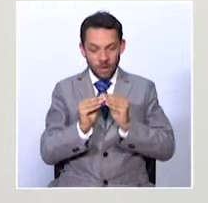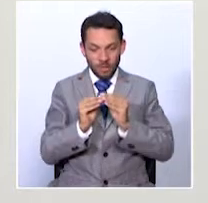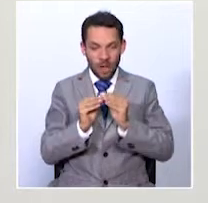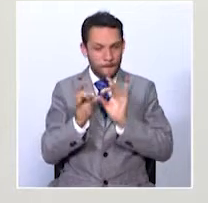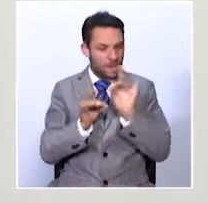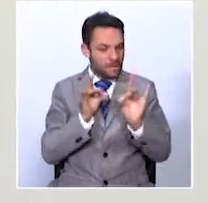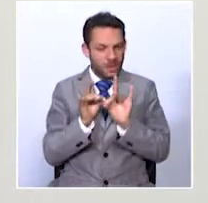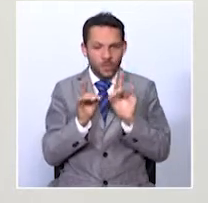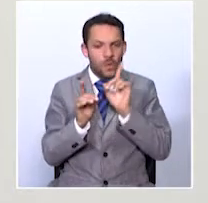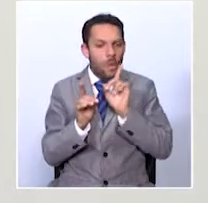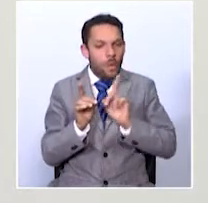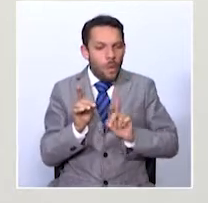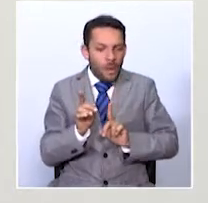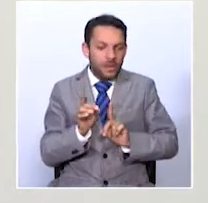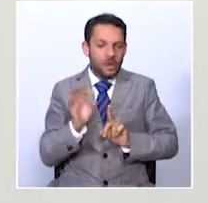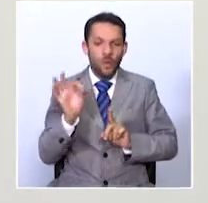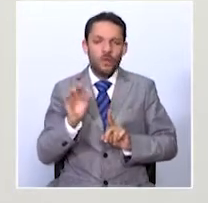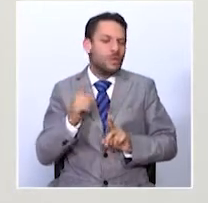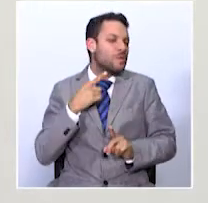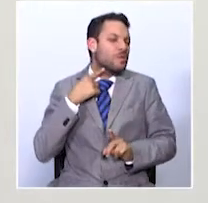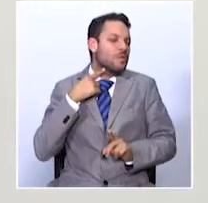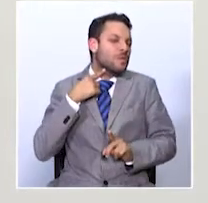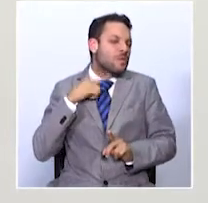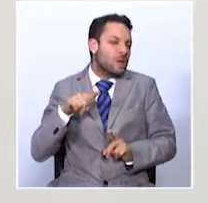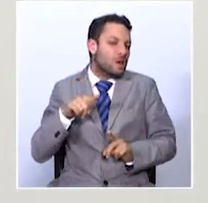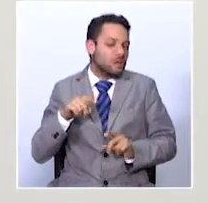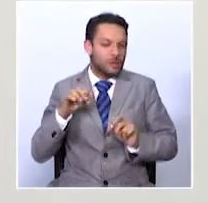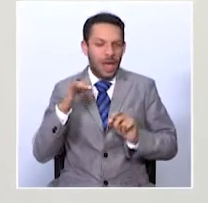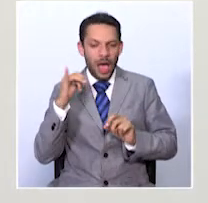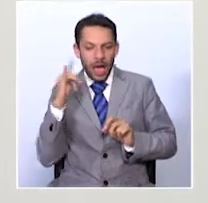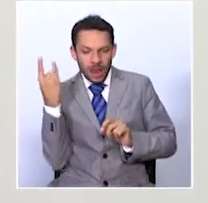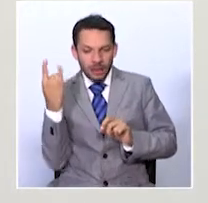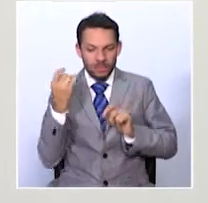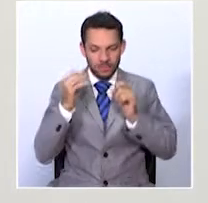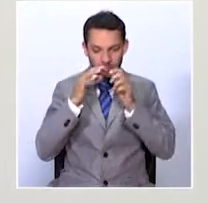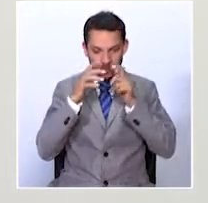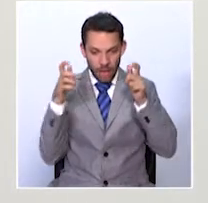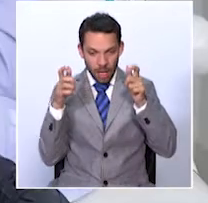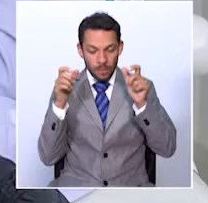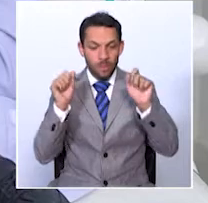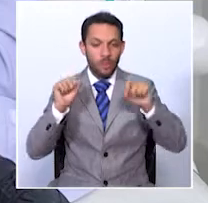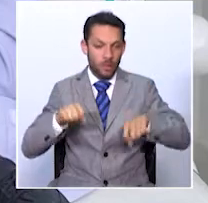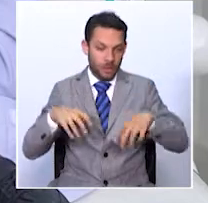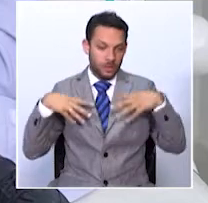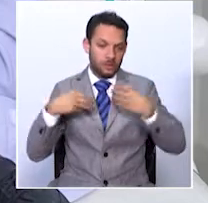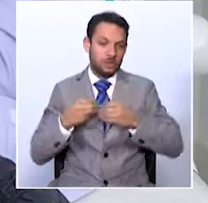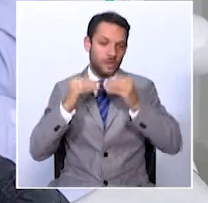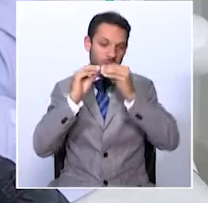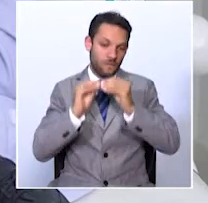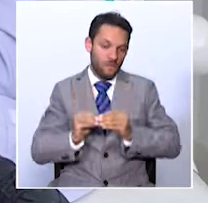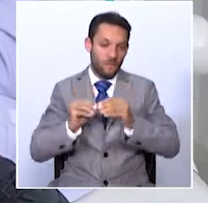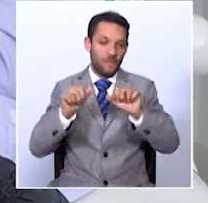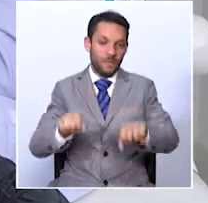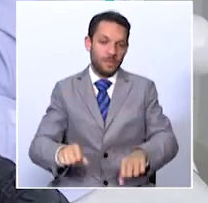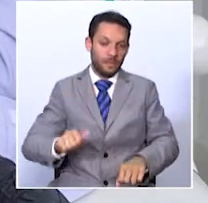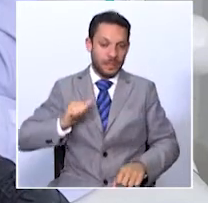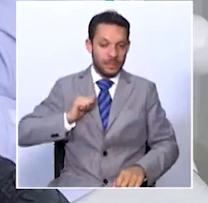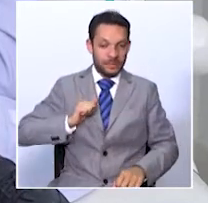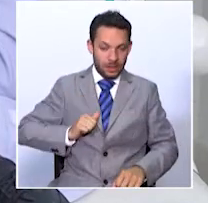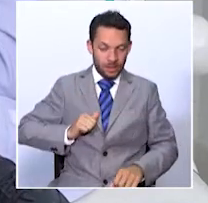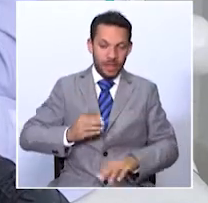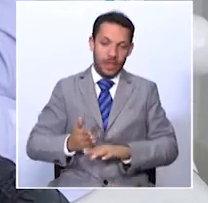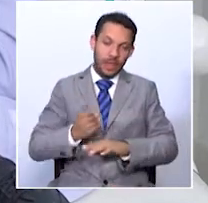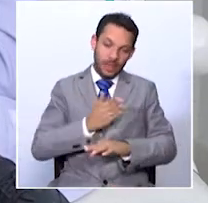o simplemente porque no les gusta, porque está anchita o porque está fea. Perfectamente también, estos son unas cirugías, pero tenemos